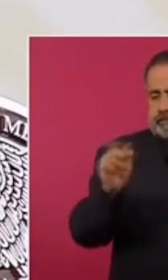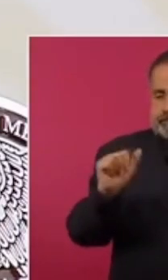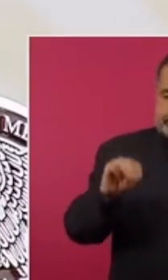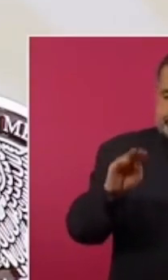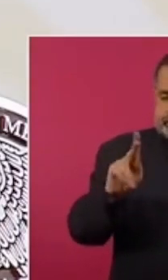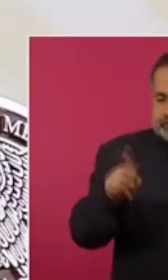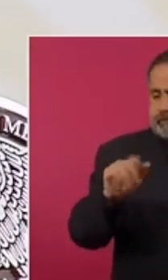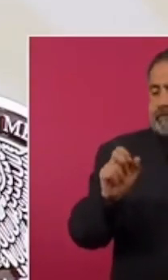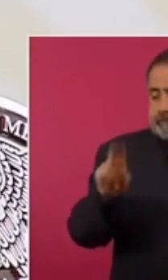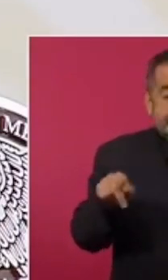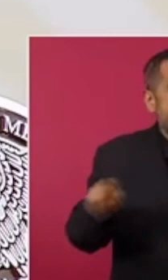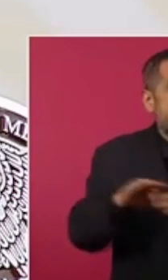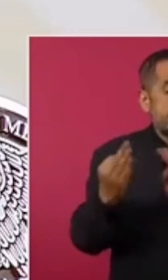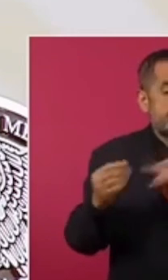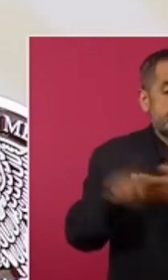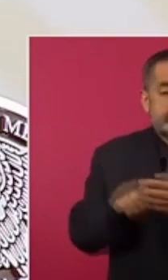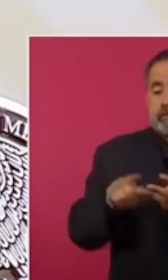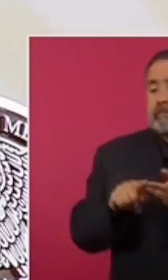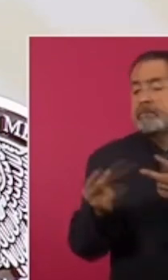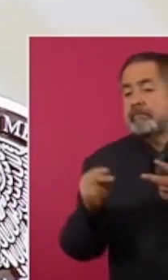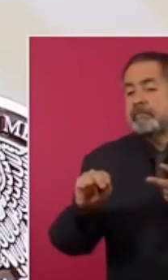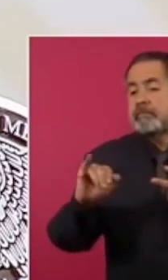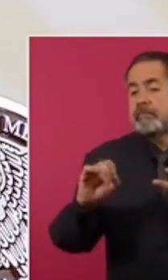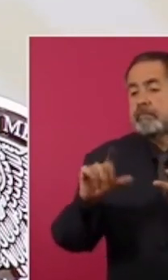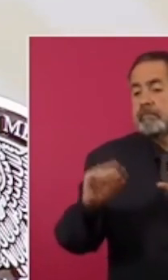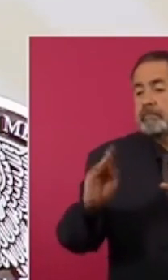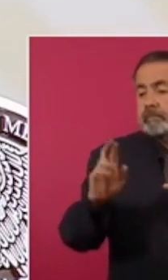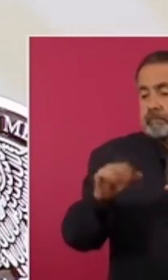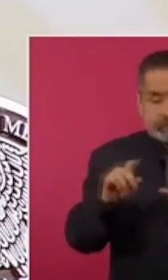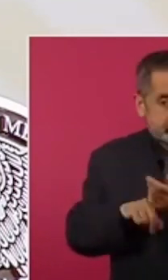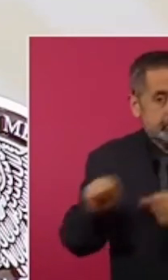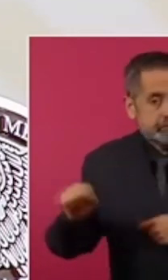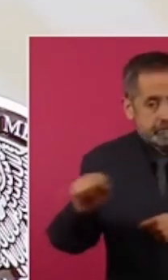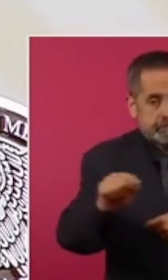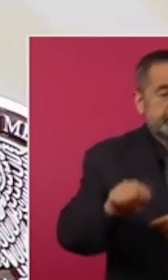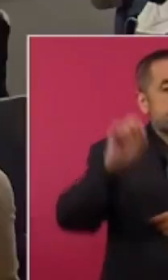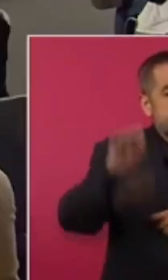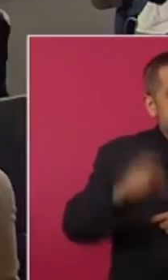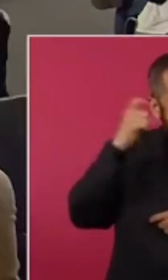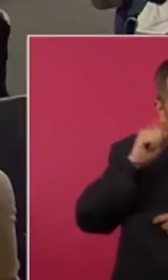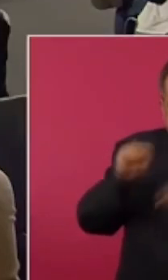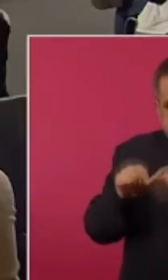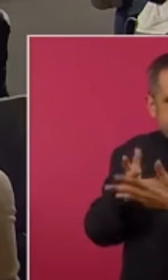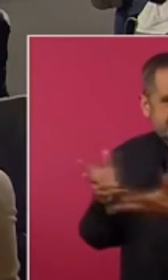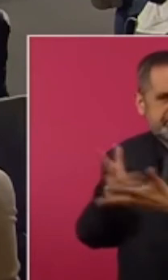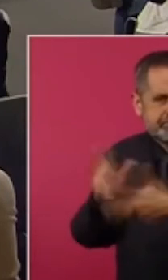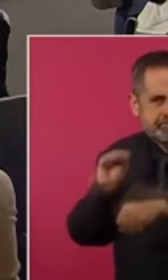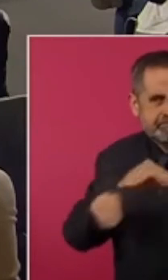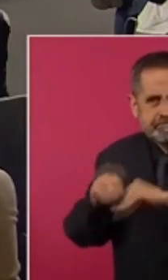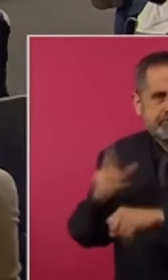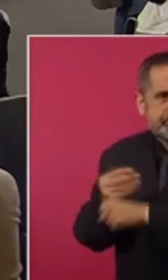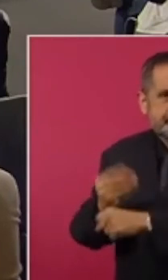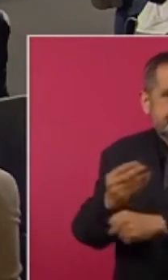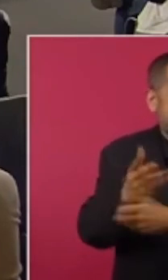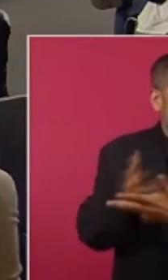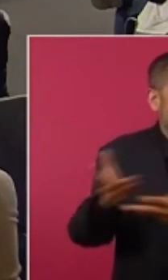cercana a la población, a la comunidad de Nicolás Bravo y algunas otras en el sur de Quintana Roo, que trabajaremos en este caso